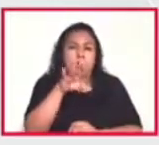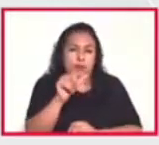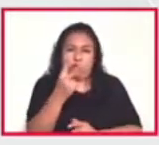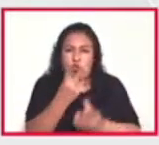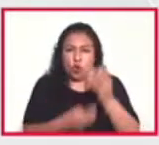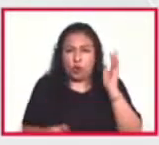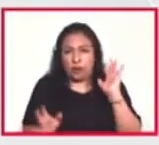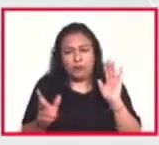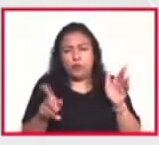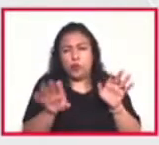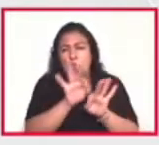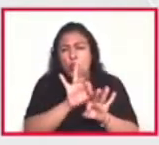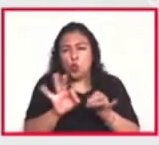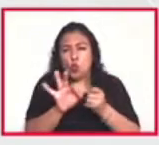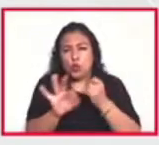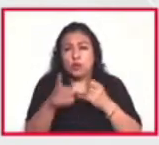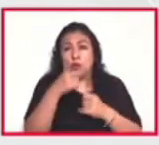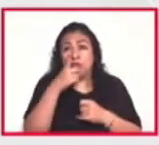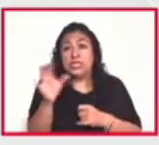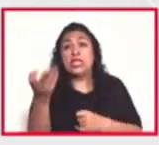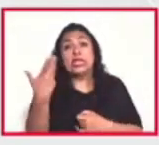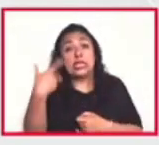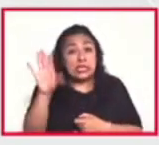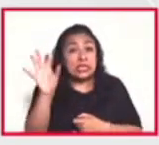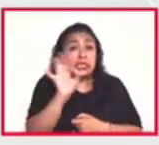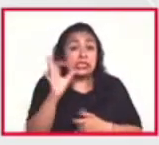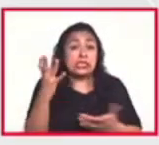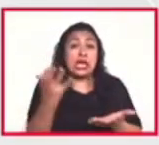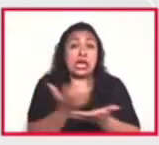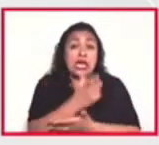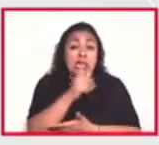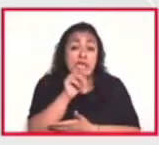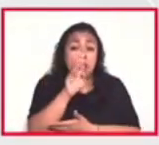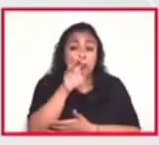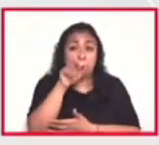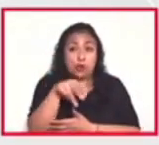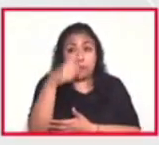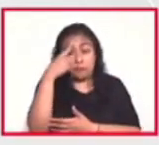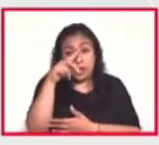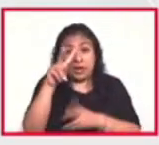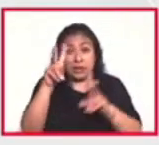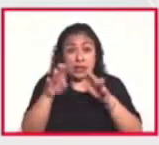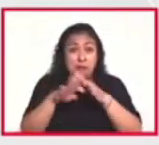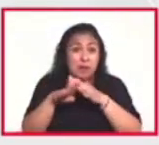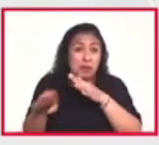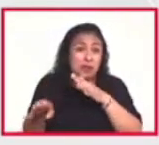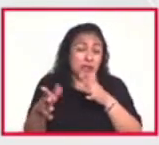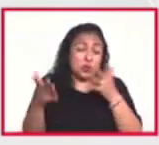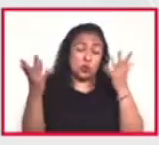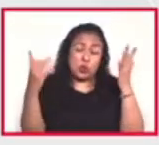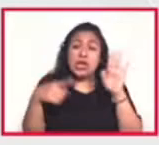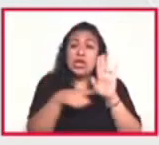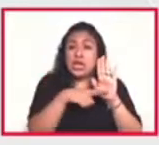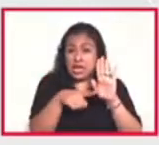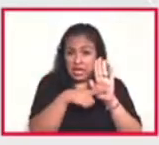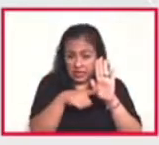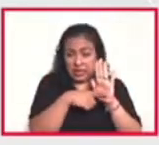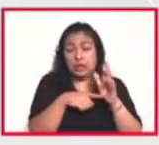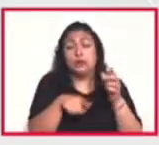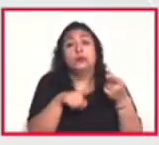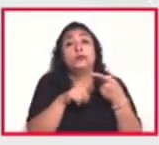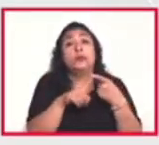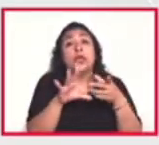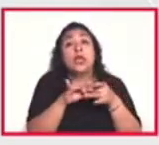cerrar diciendo que el triunfo de, si llegara a ganar Trump, el mensaje para el tema migratorio sería pues muy negativo. Por un lado, hablaría